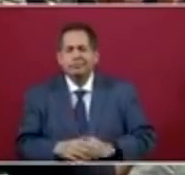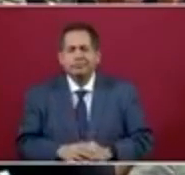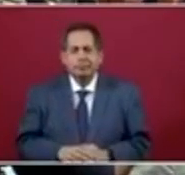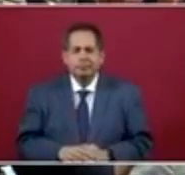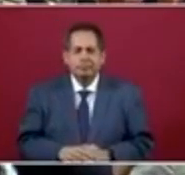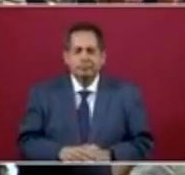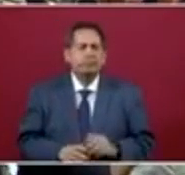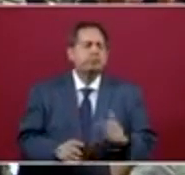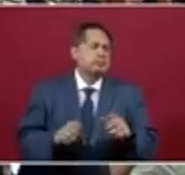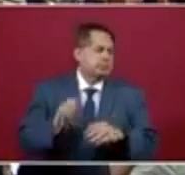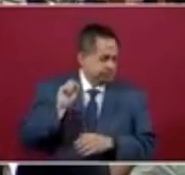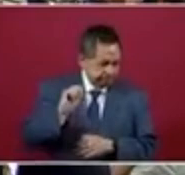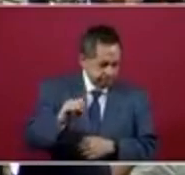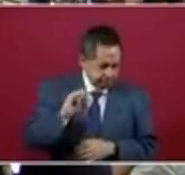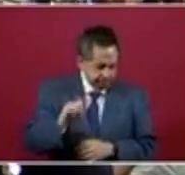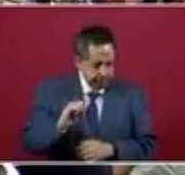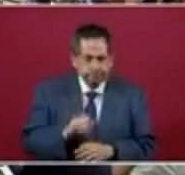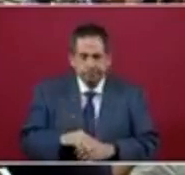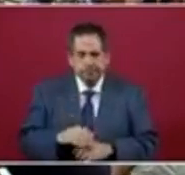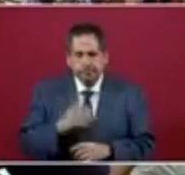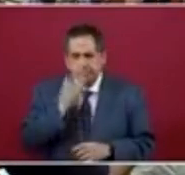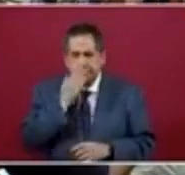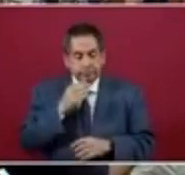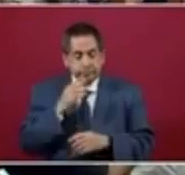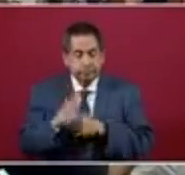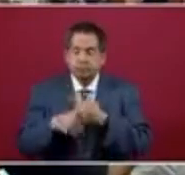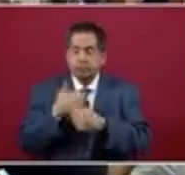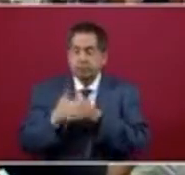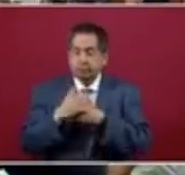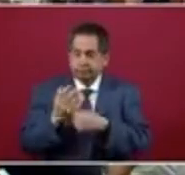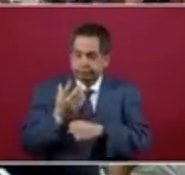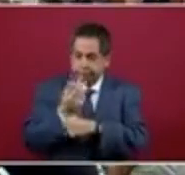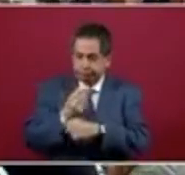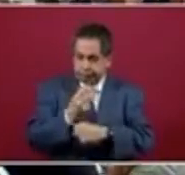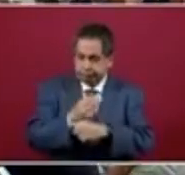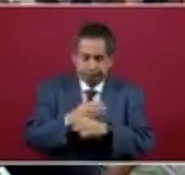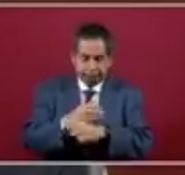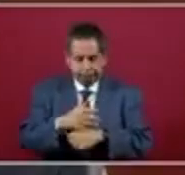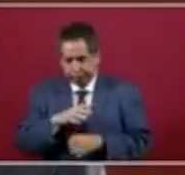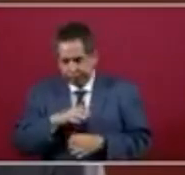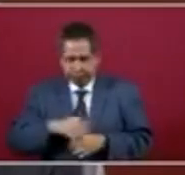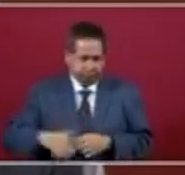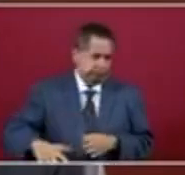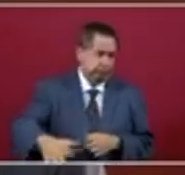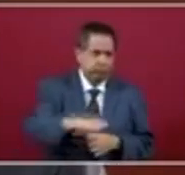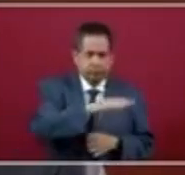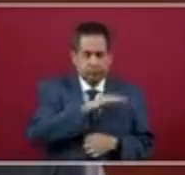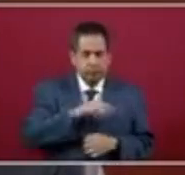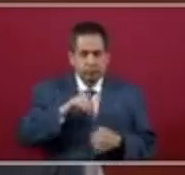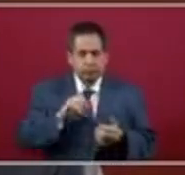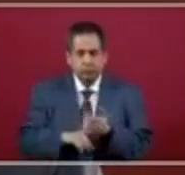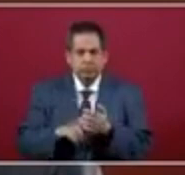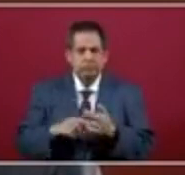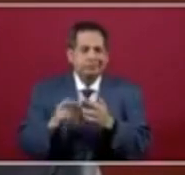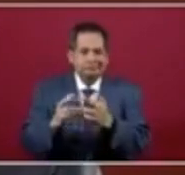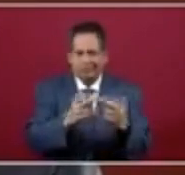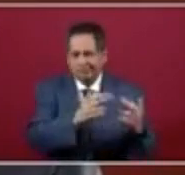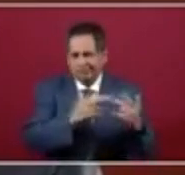Sí, vamos a rehabilitar toda la zona